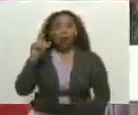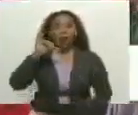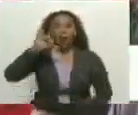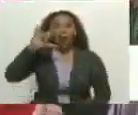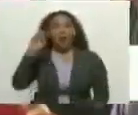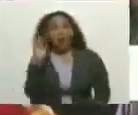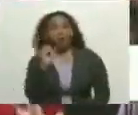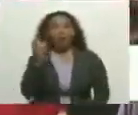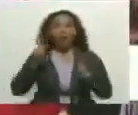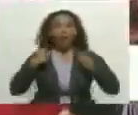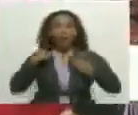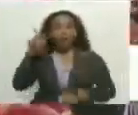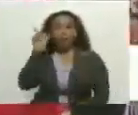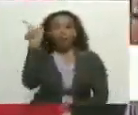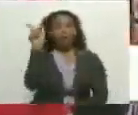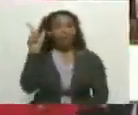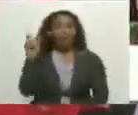PSUV!